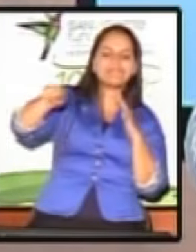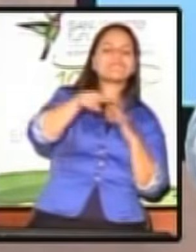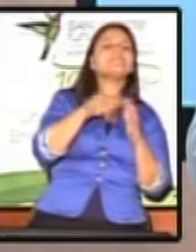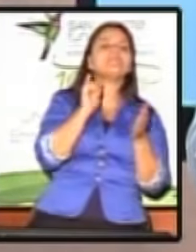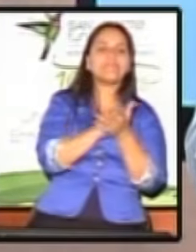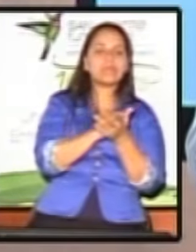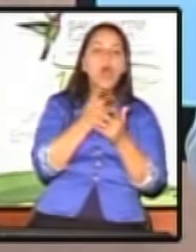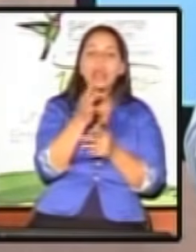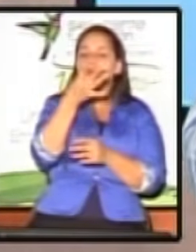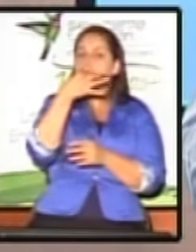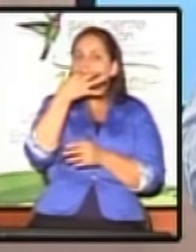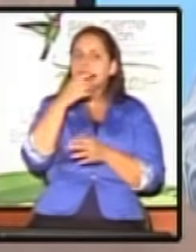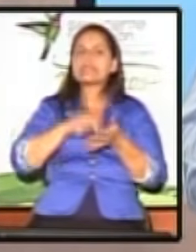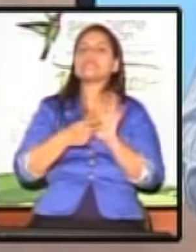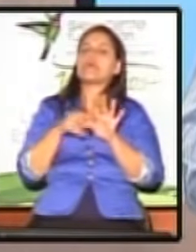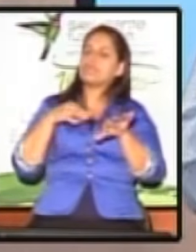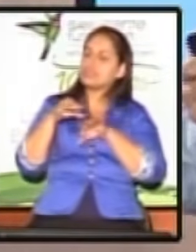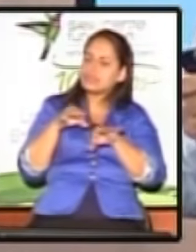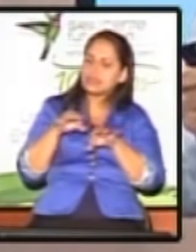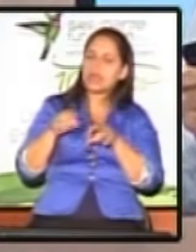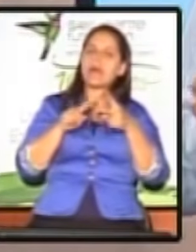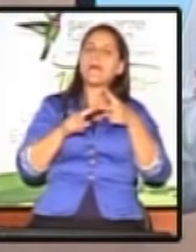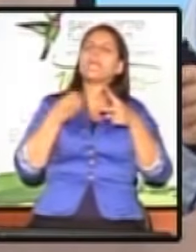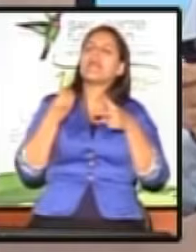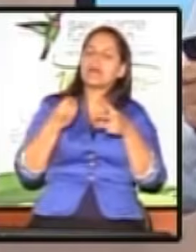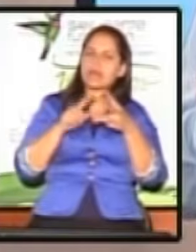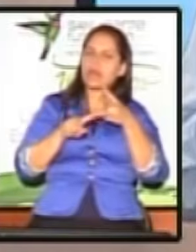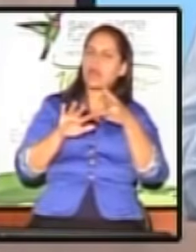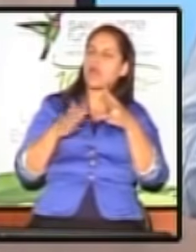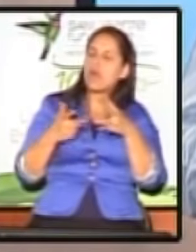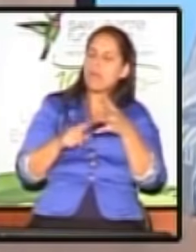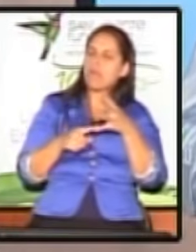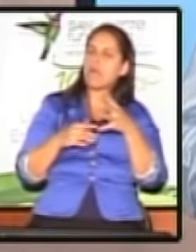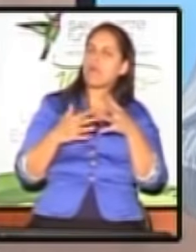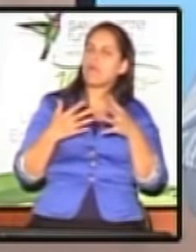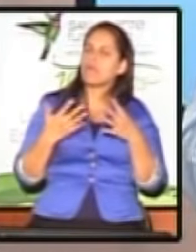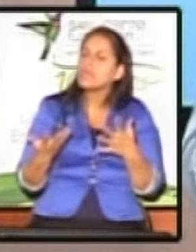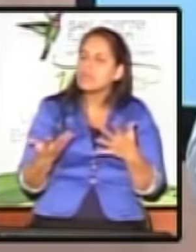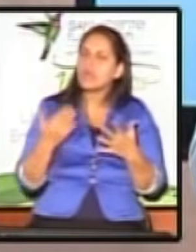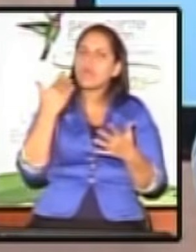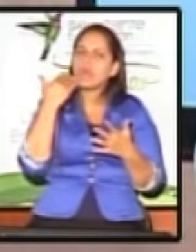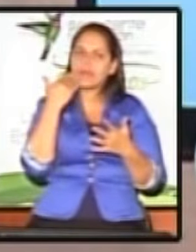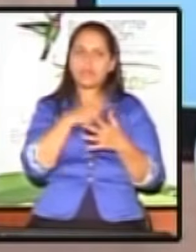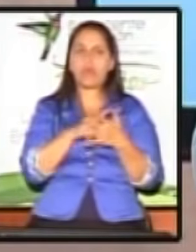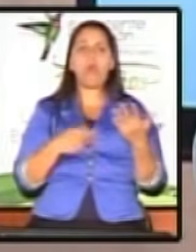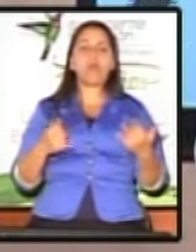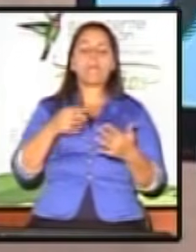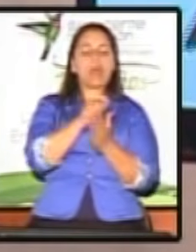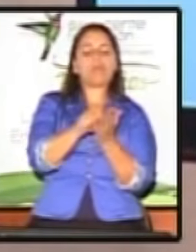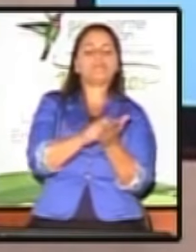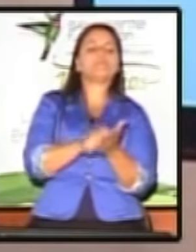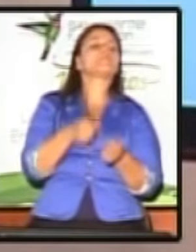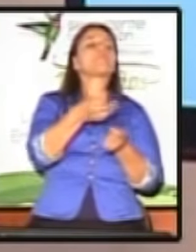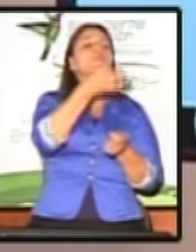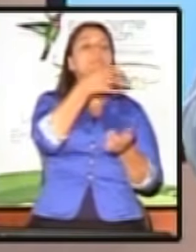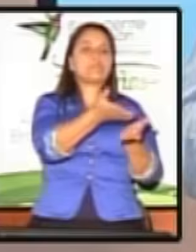una explicación y un para qué, y un por qué, un cómo y un cuándo. Hoy en día se olvida, pero